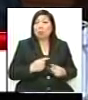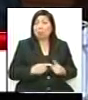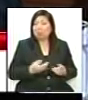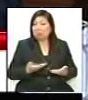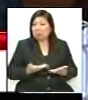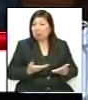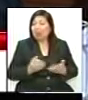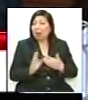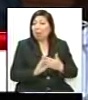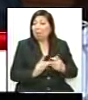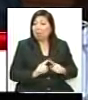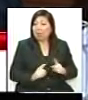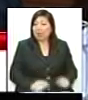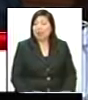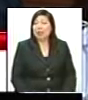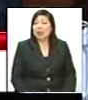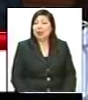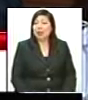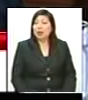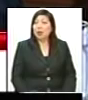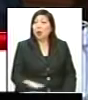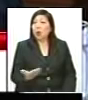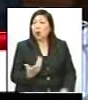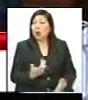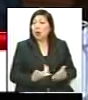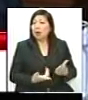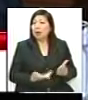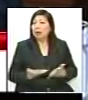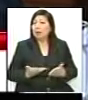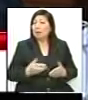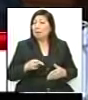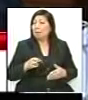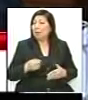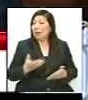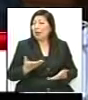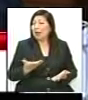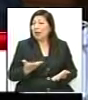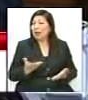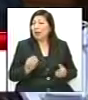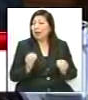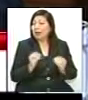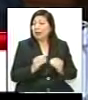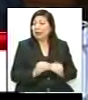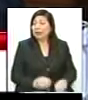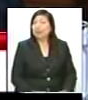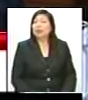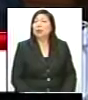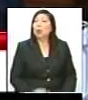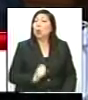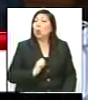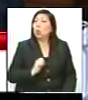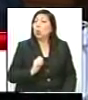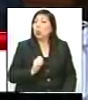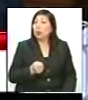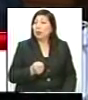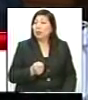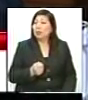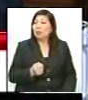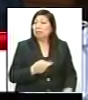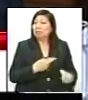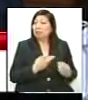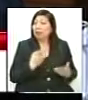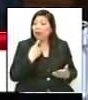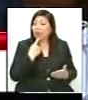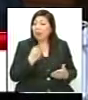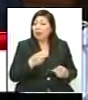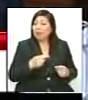una acción de amparo. O una decisión en el ámbito penal, una habeas corpus, un juicio de responsabilidad civil, una